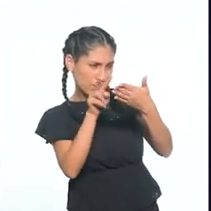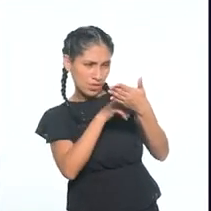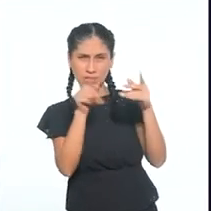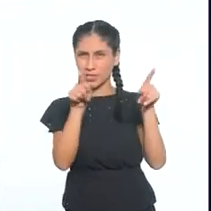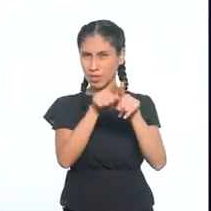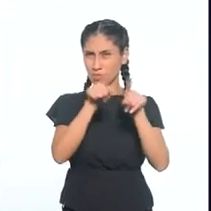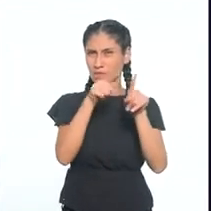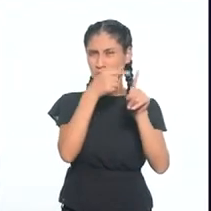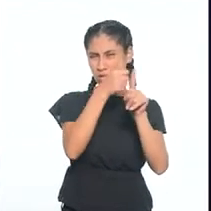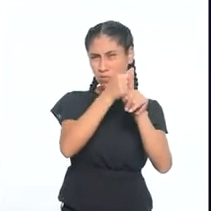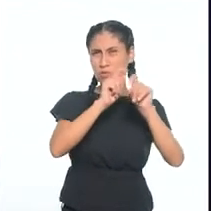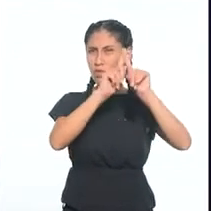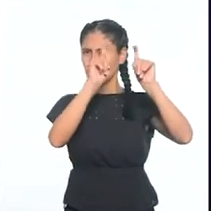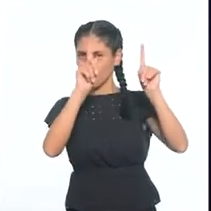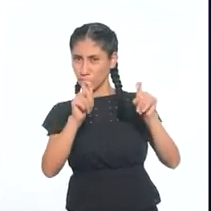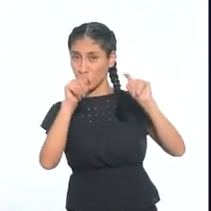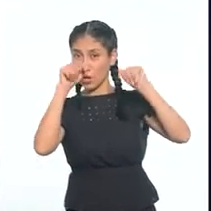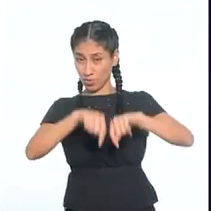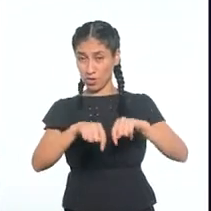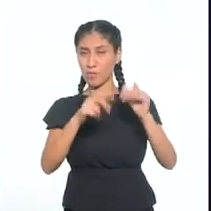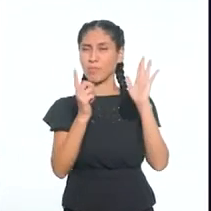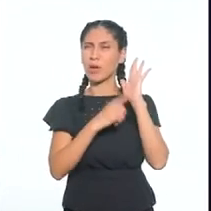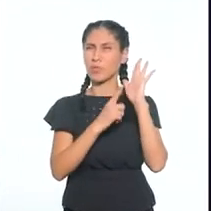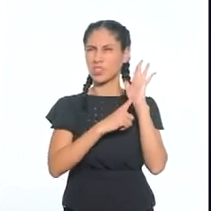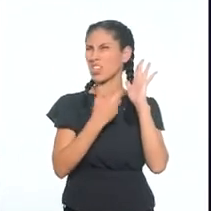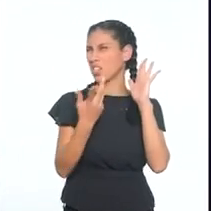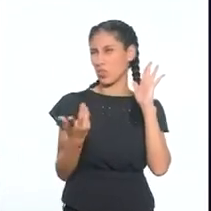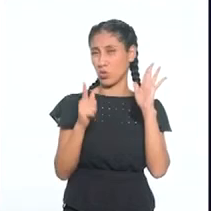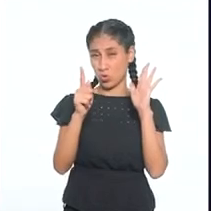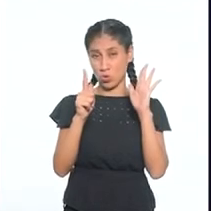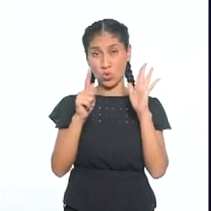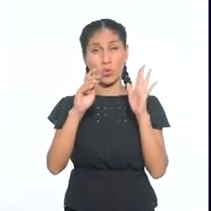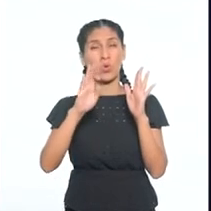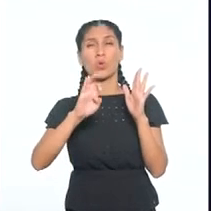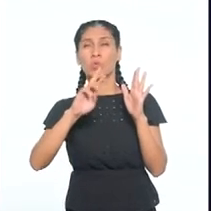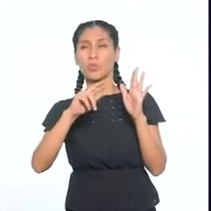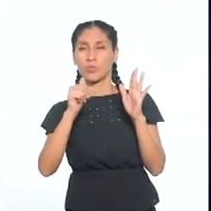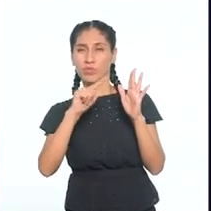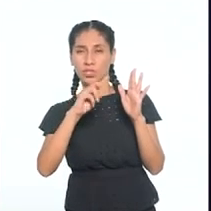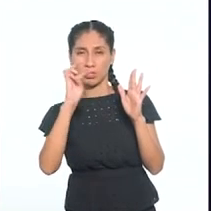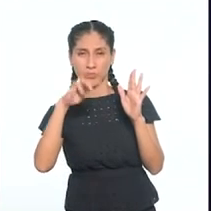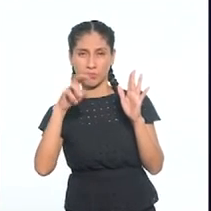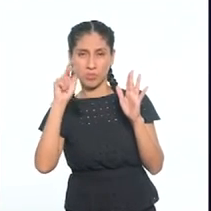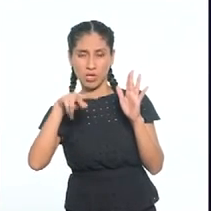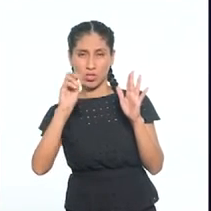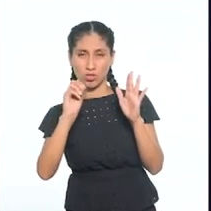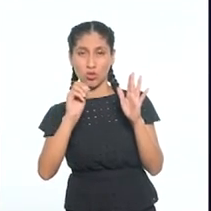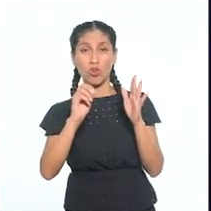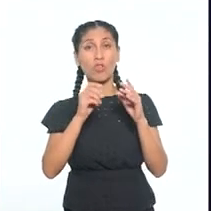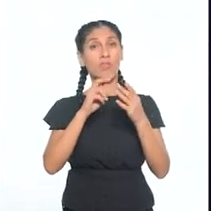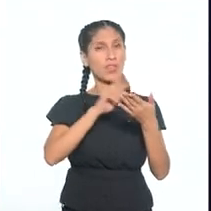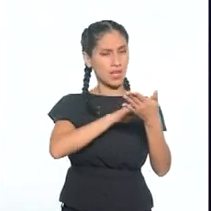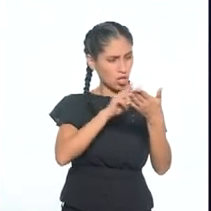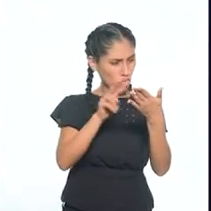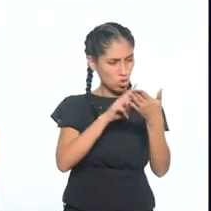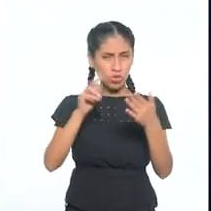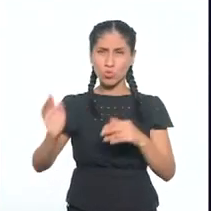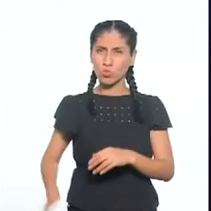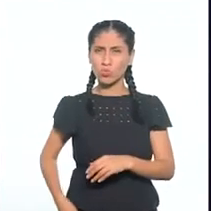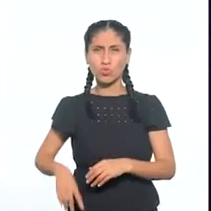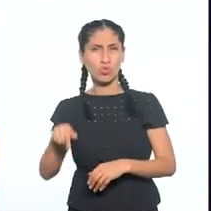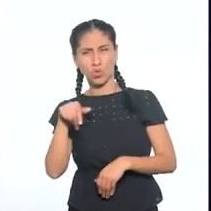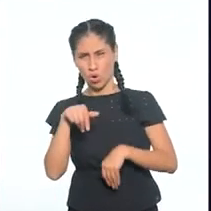también se pregunta lo mismo a continuación conoceremos un fragmento del cuento no oyes ladrar los